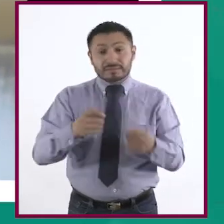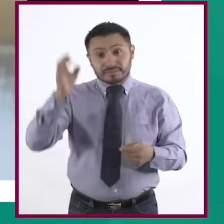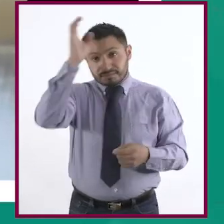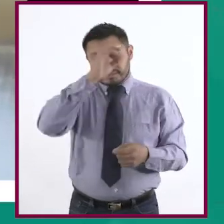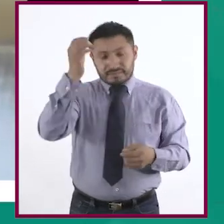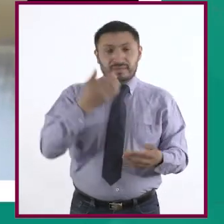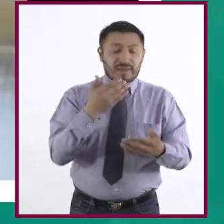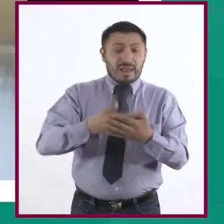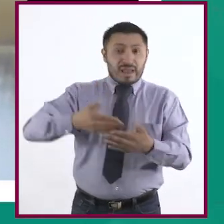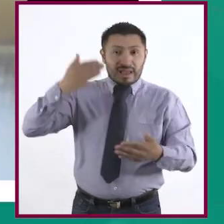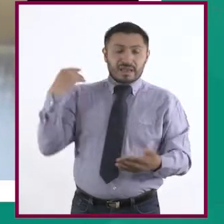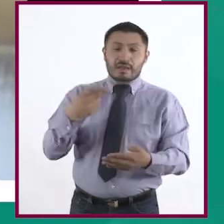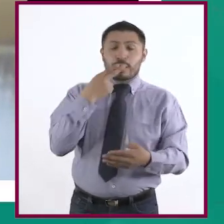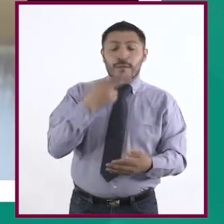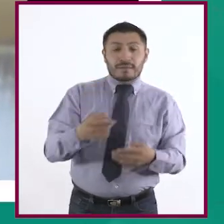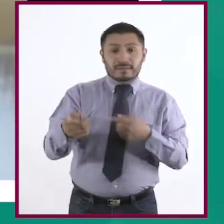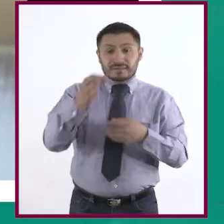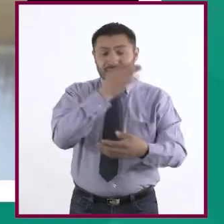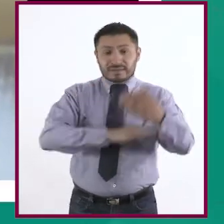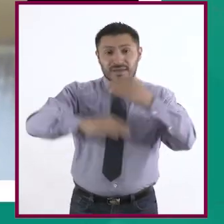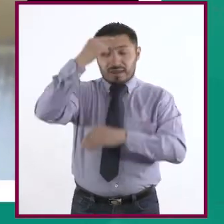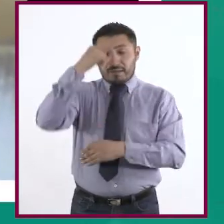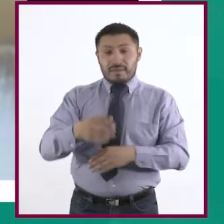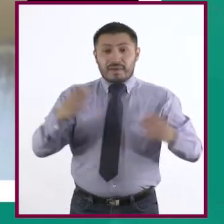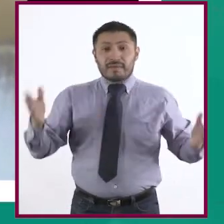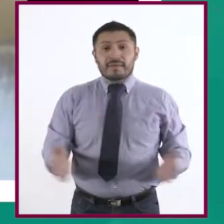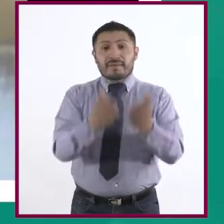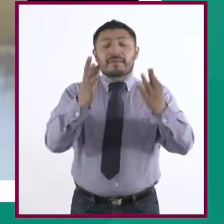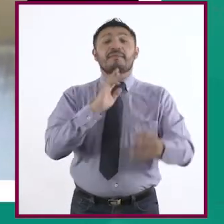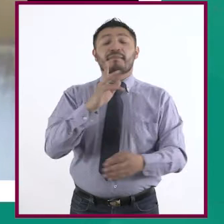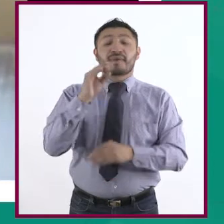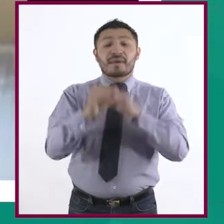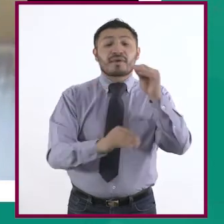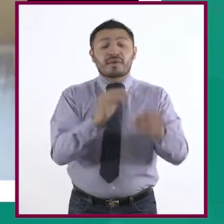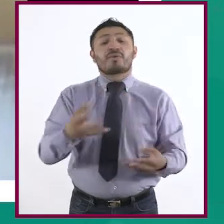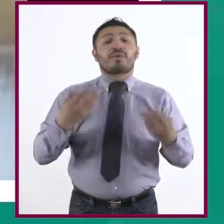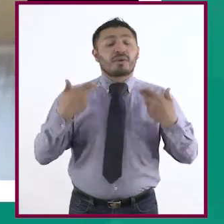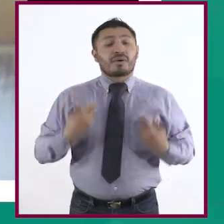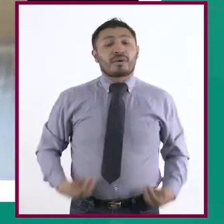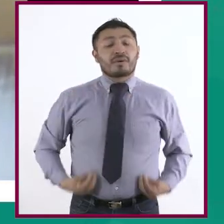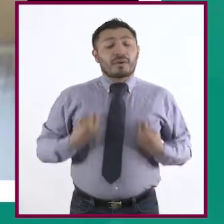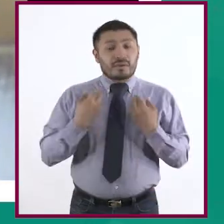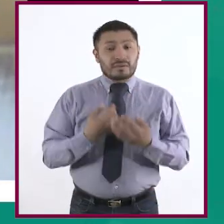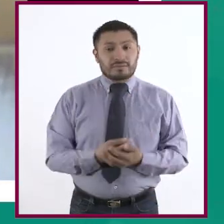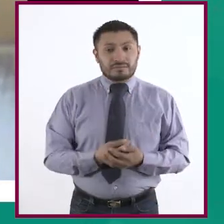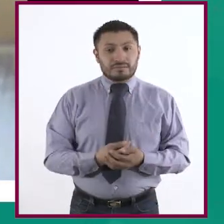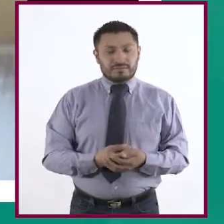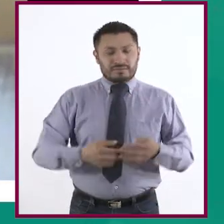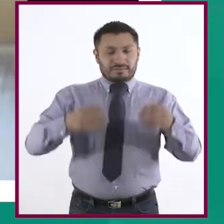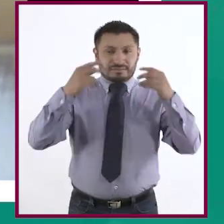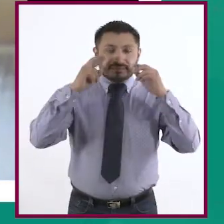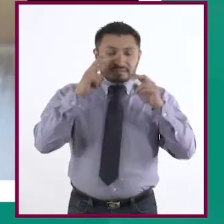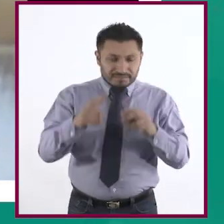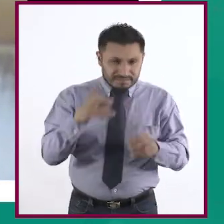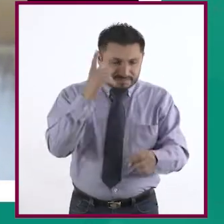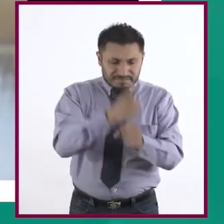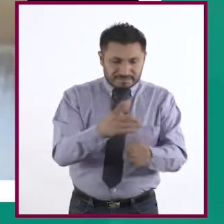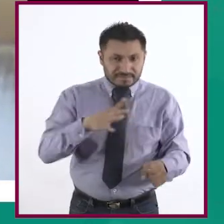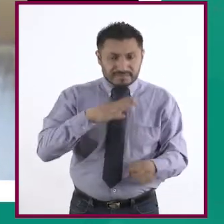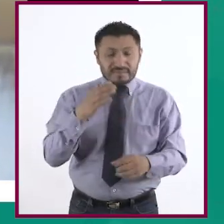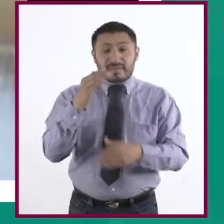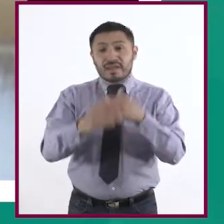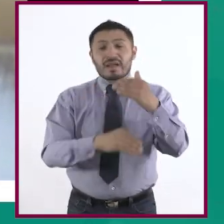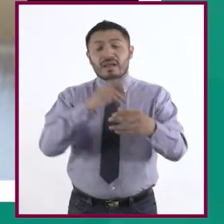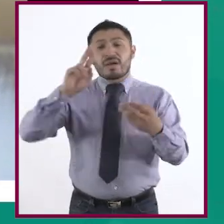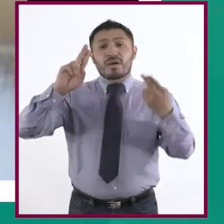usada exitosamente para incrementar la calidad de la vida humana. Podemos observar que nos ha brindado gran conocimiento y avances sobre el universo,